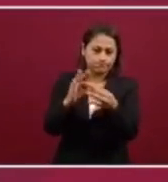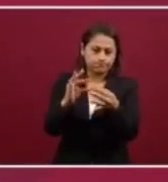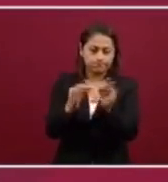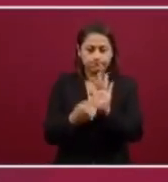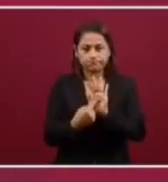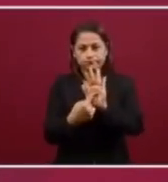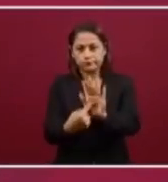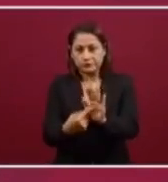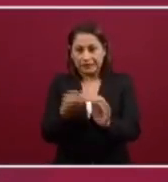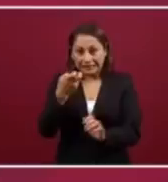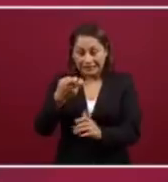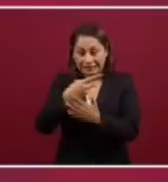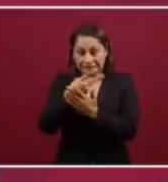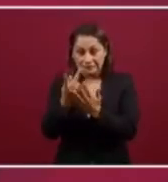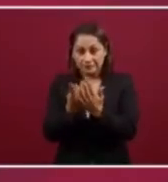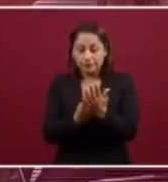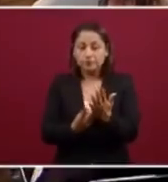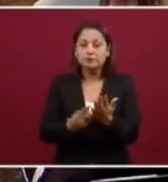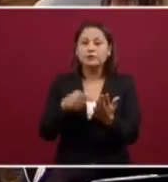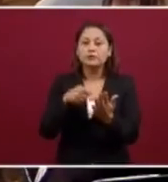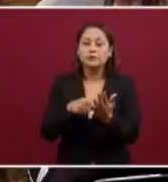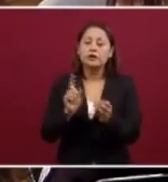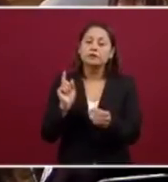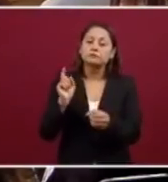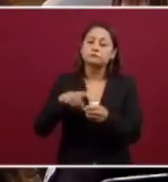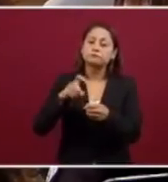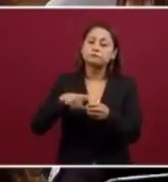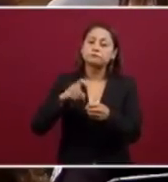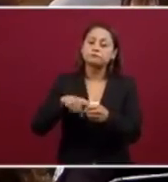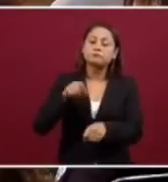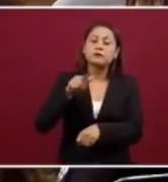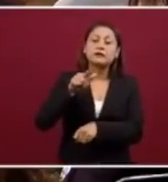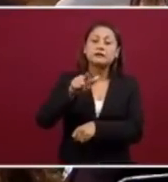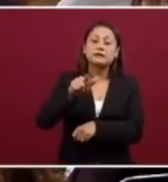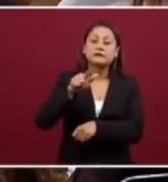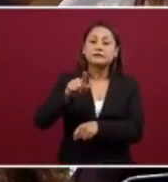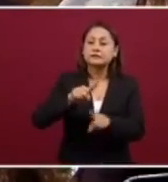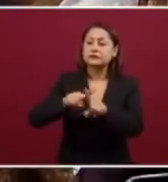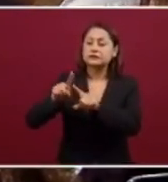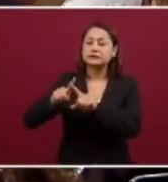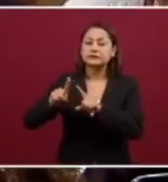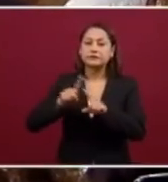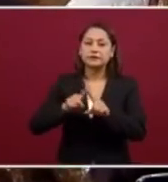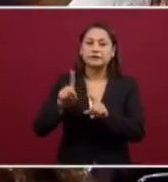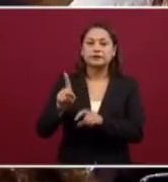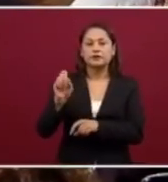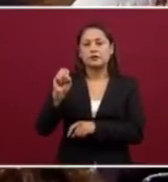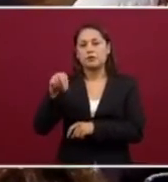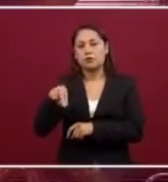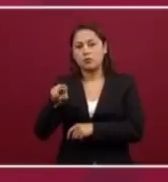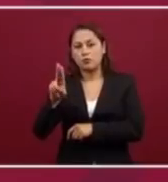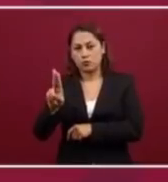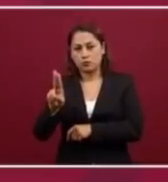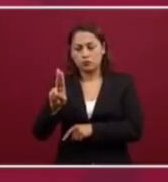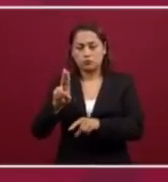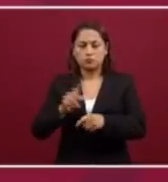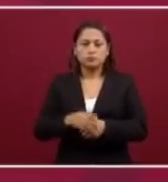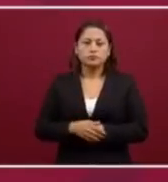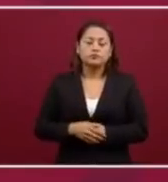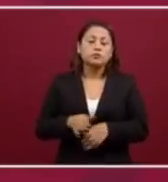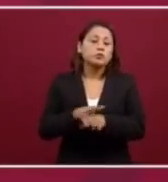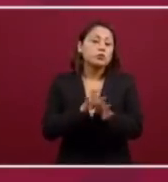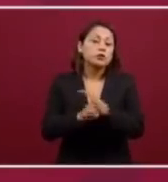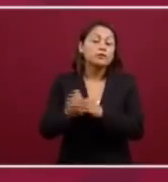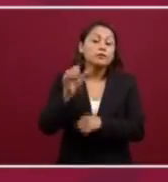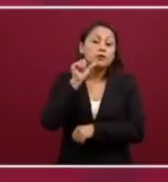tiene la participación de 17 organismos de la Organización de las Naciones Unidas, diferentes. Por ejemplo, ayer estuvo